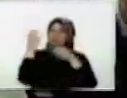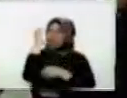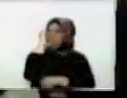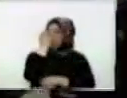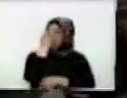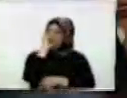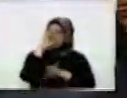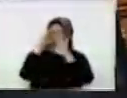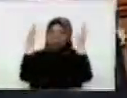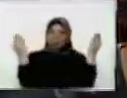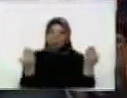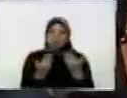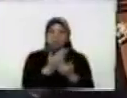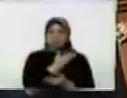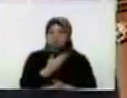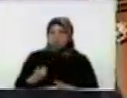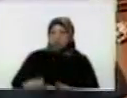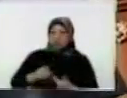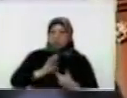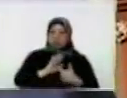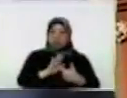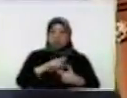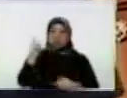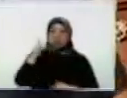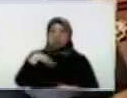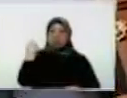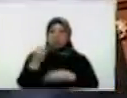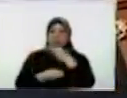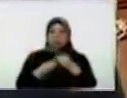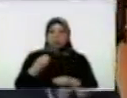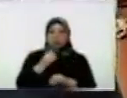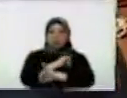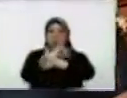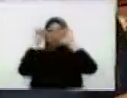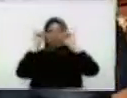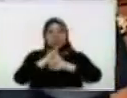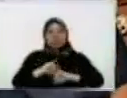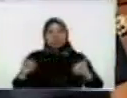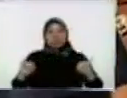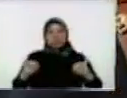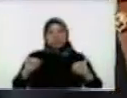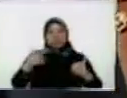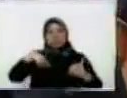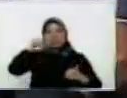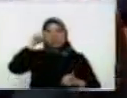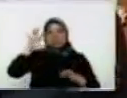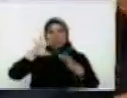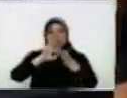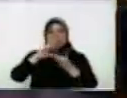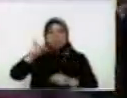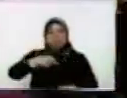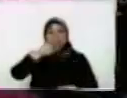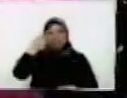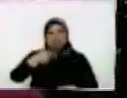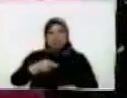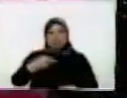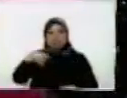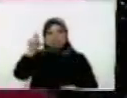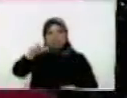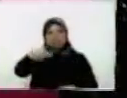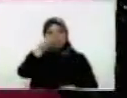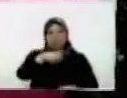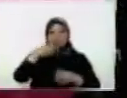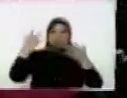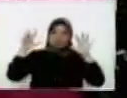mundo a sacarnos de aquí, porque vamos a hacer como dice el himno del Partido Socialista Unido a Venezuela,